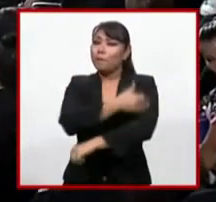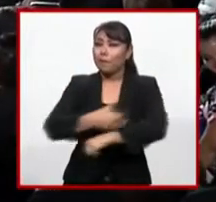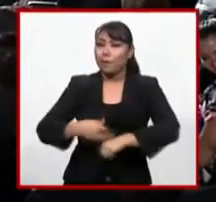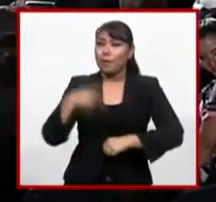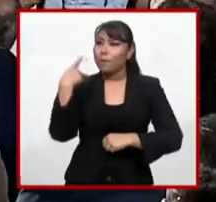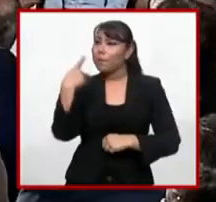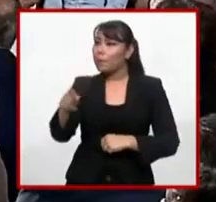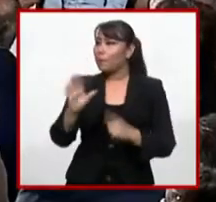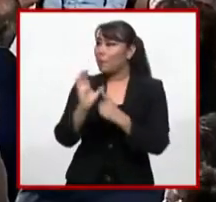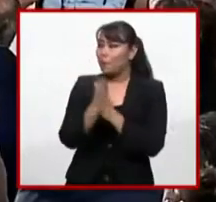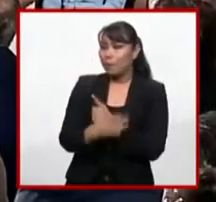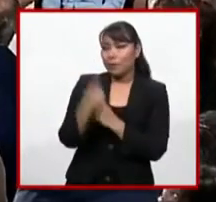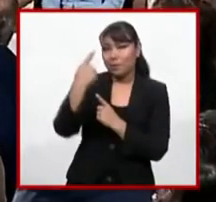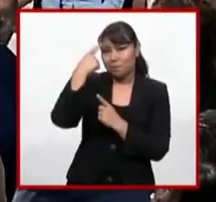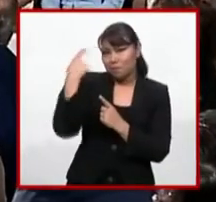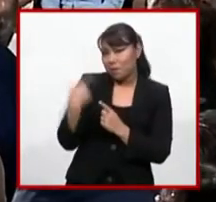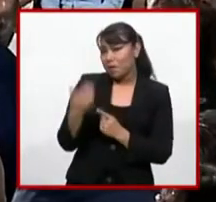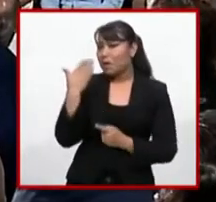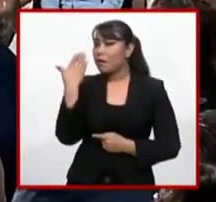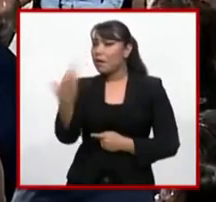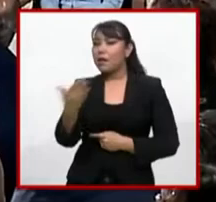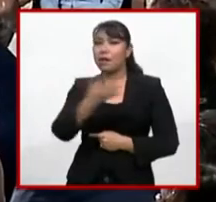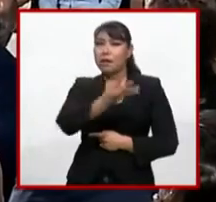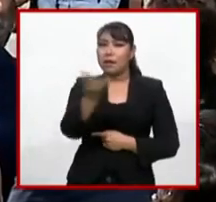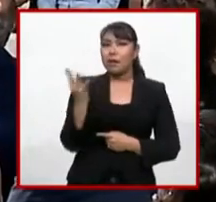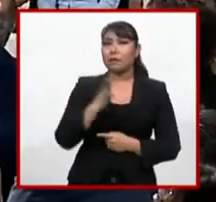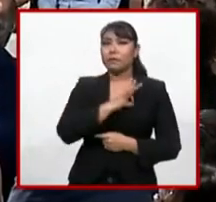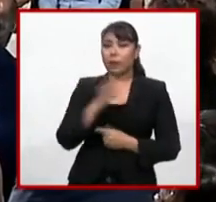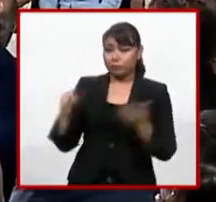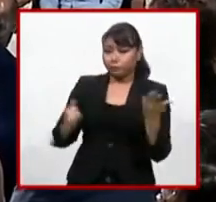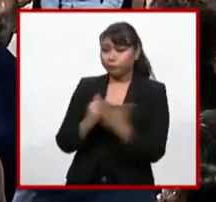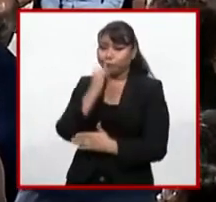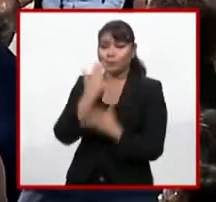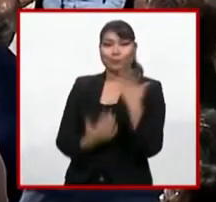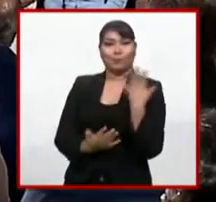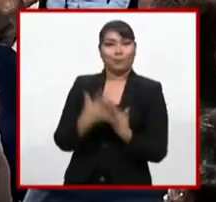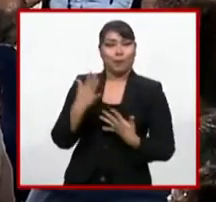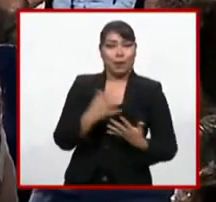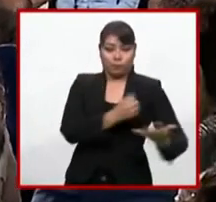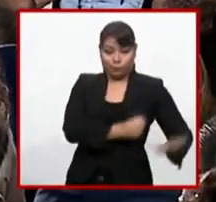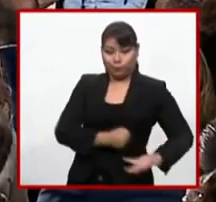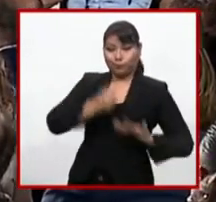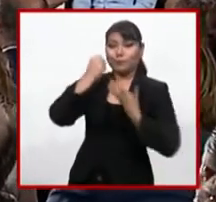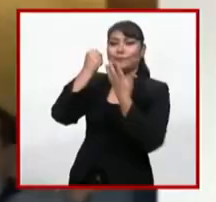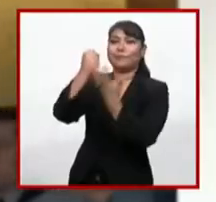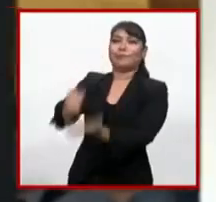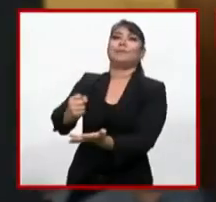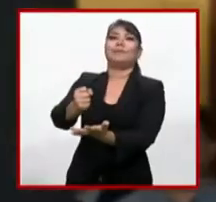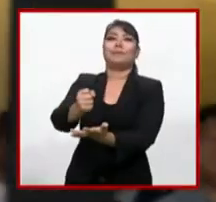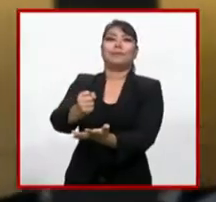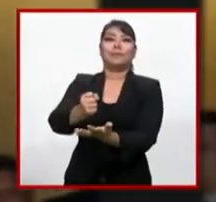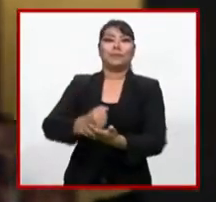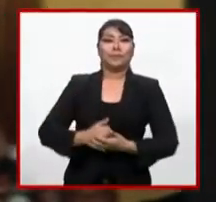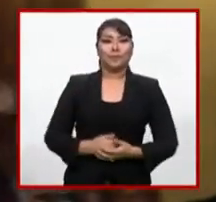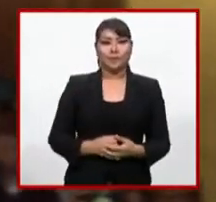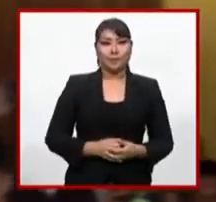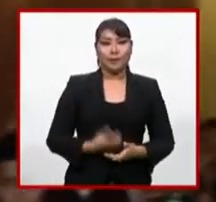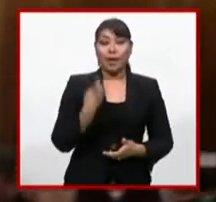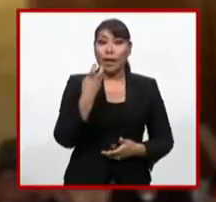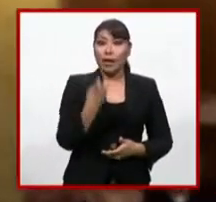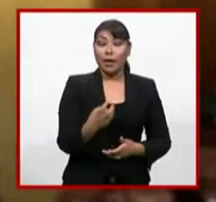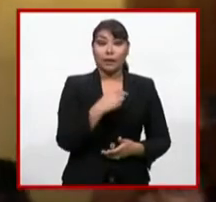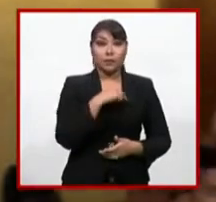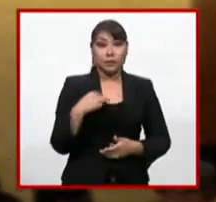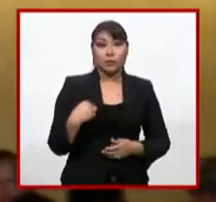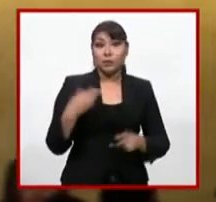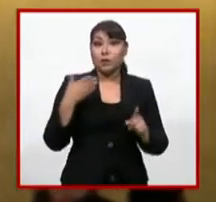los empodera para que sean ellos los que decidan. No solo eso, hemos podido atender